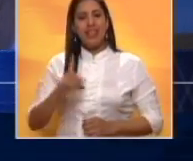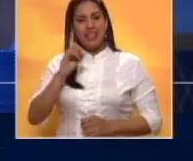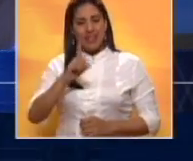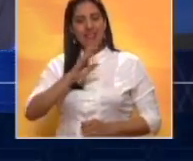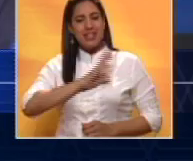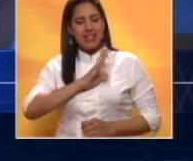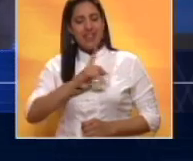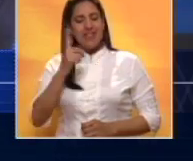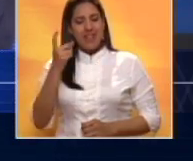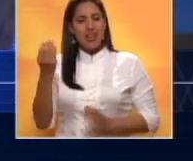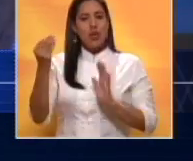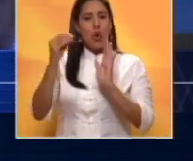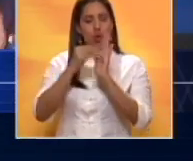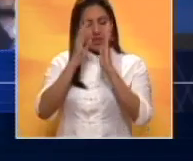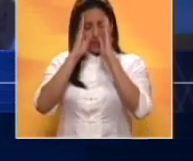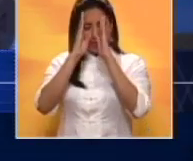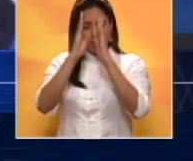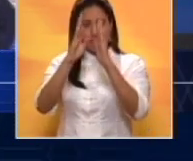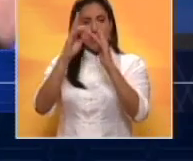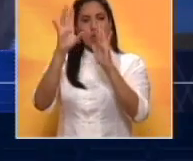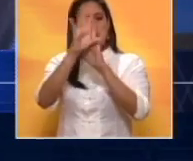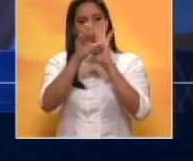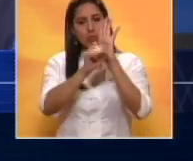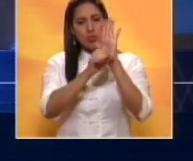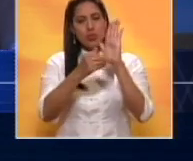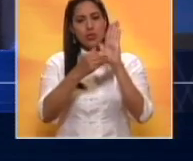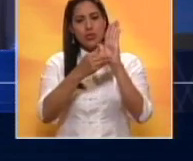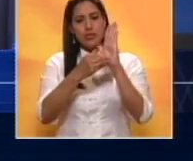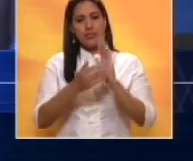tenga que volver a los caminos de la Constitución.